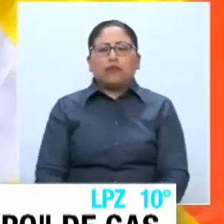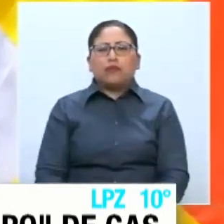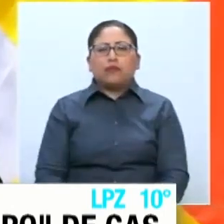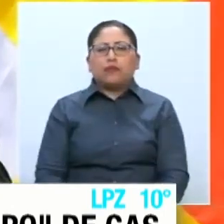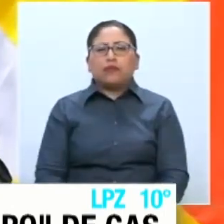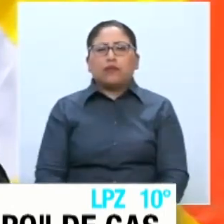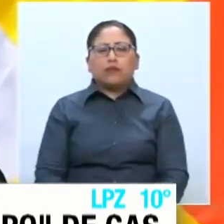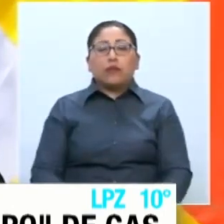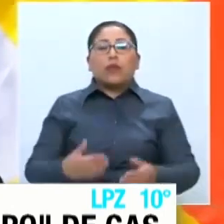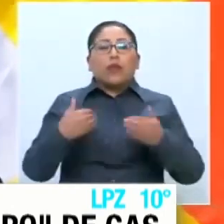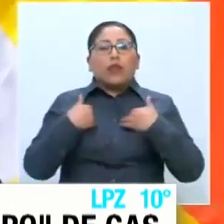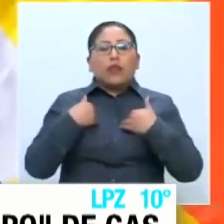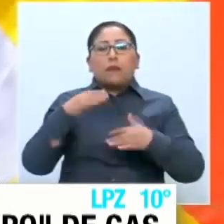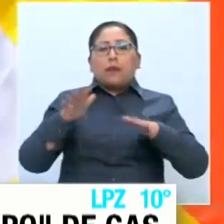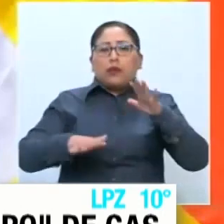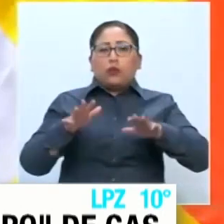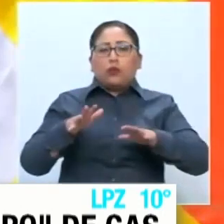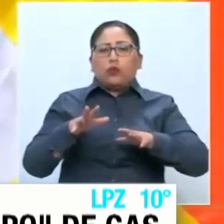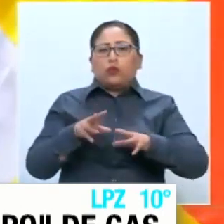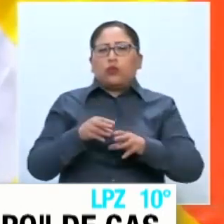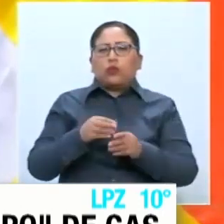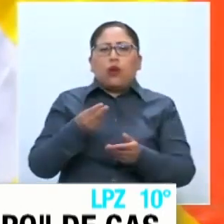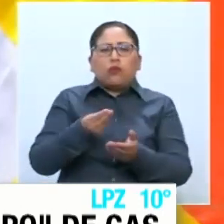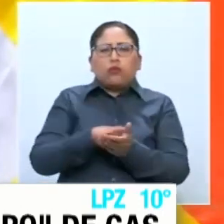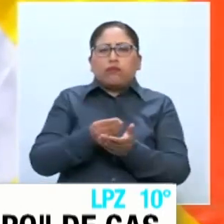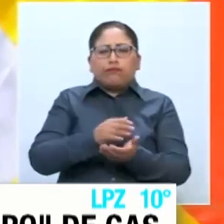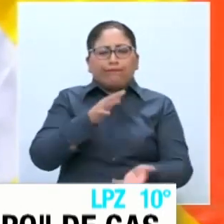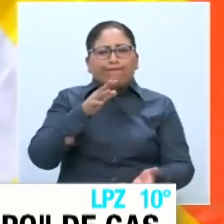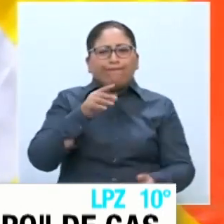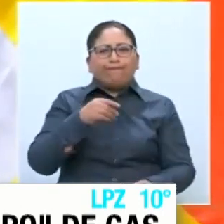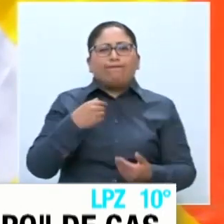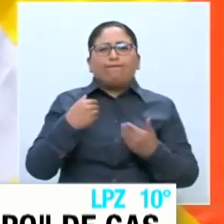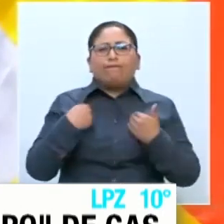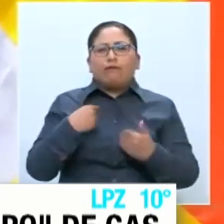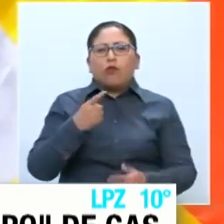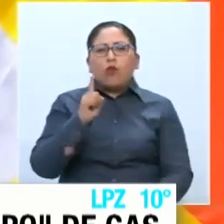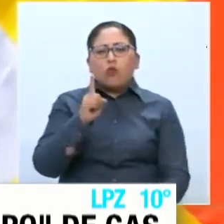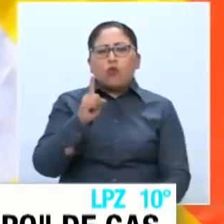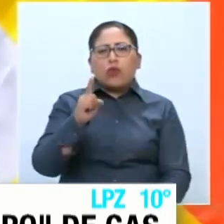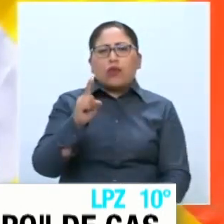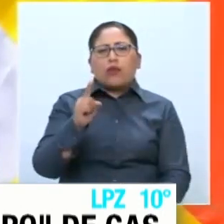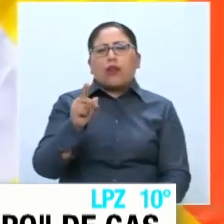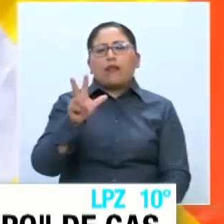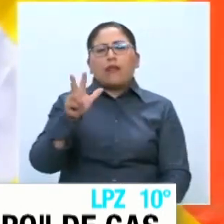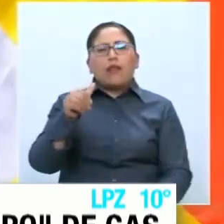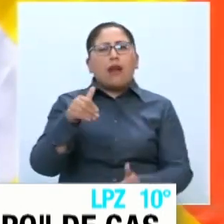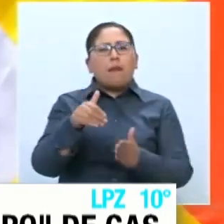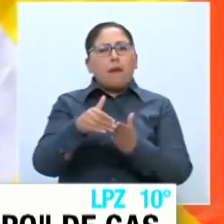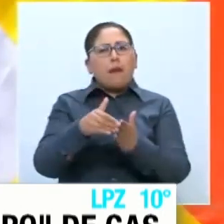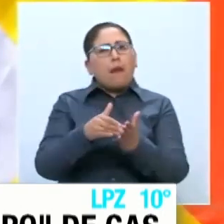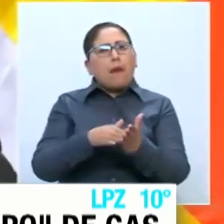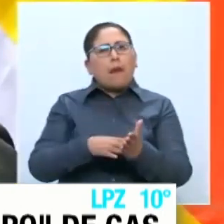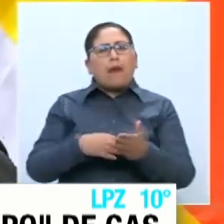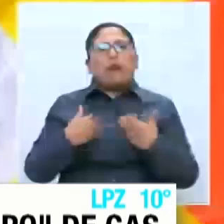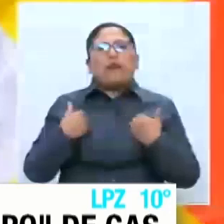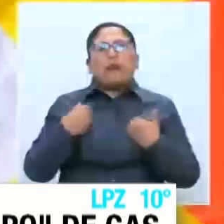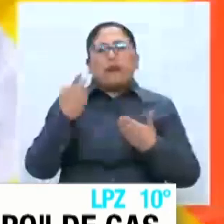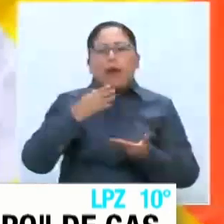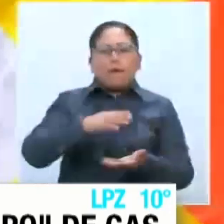que tiene aproximadamente una reserva de un TCF, un trillón de metros cúbicos,